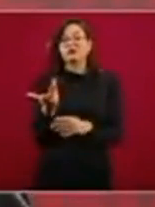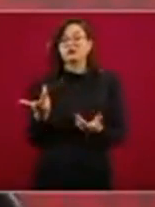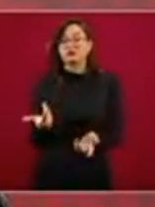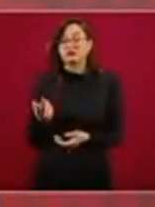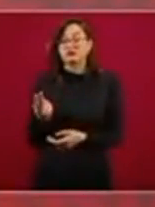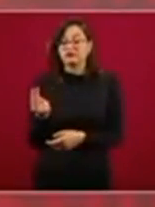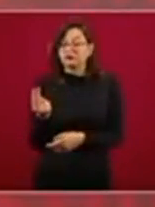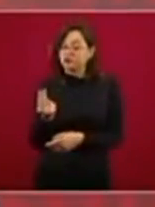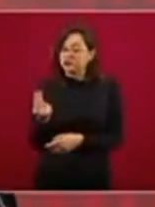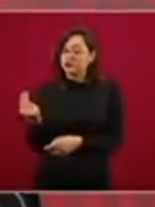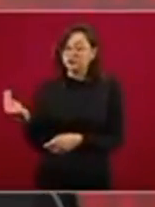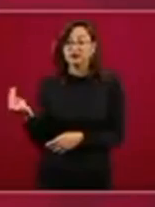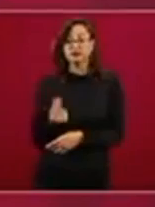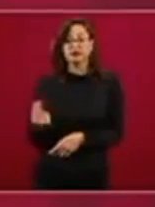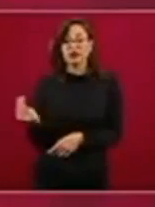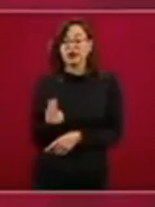aprobación